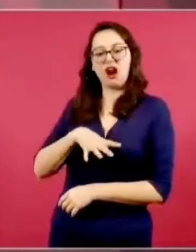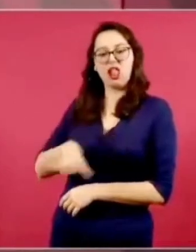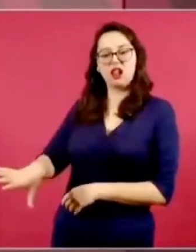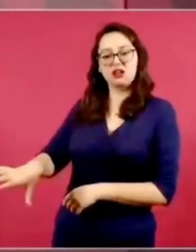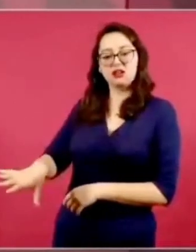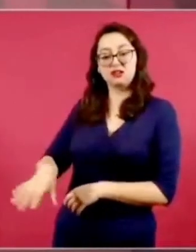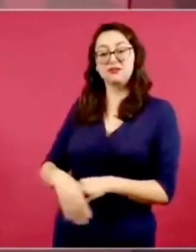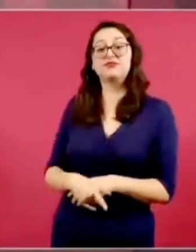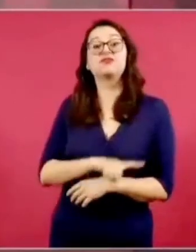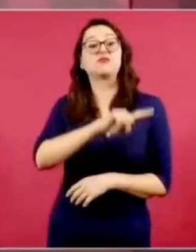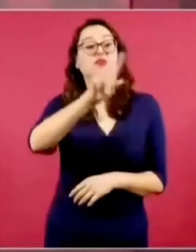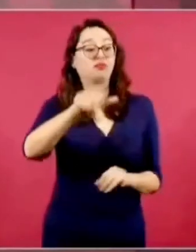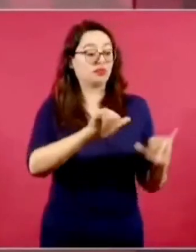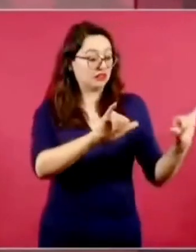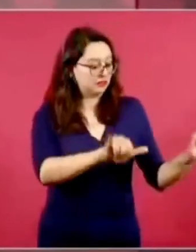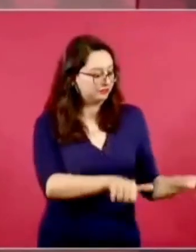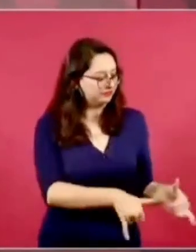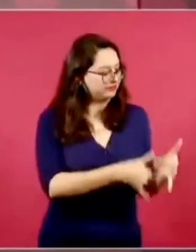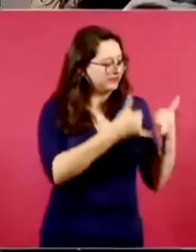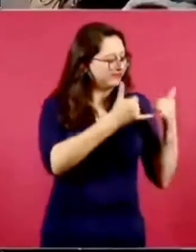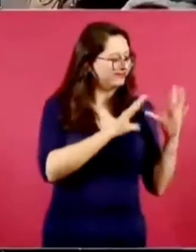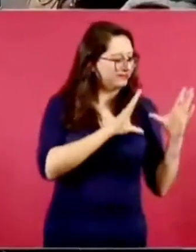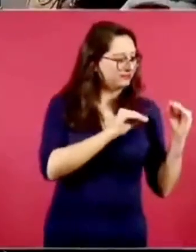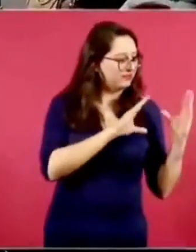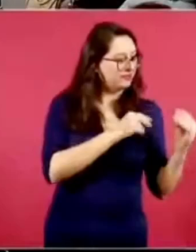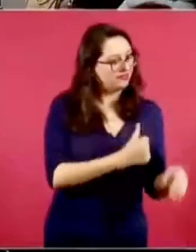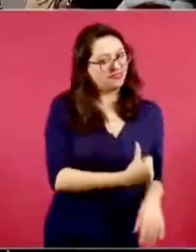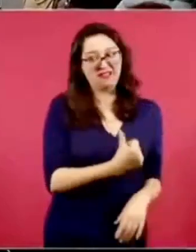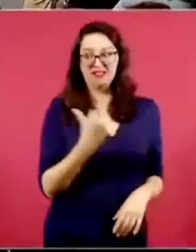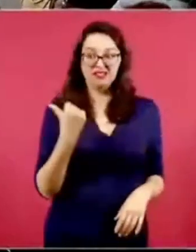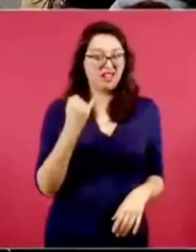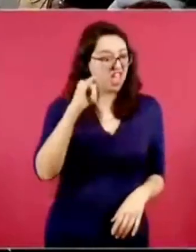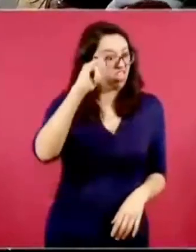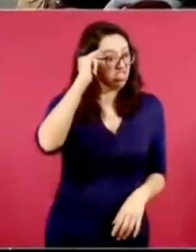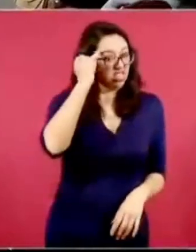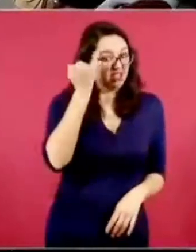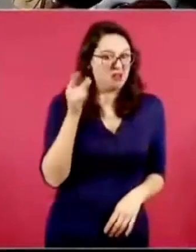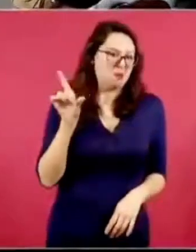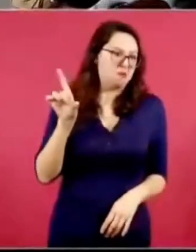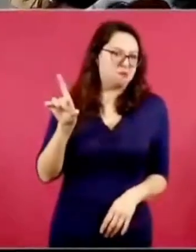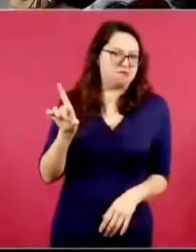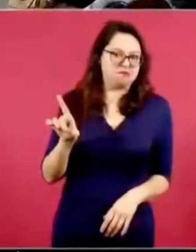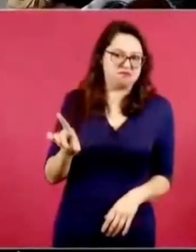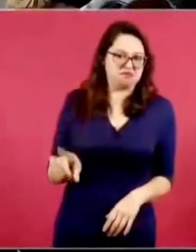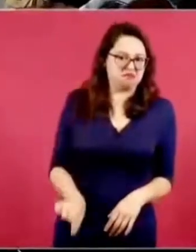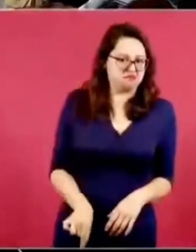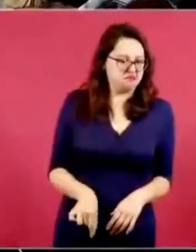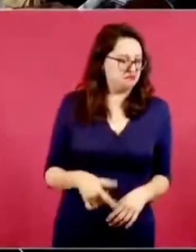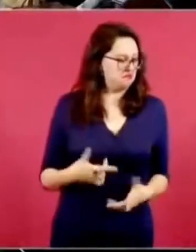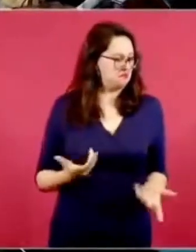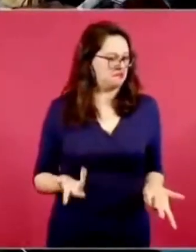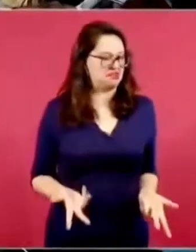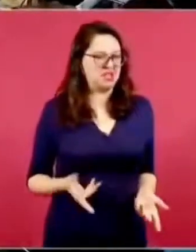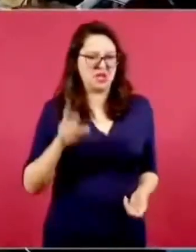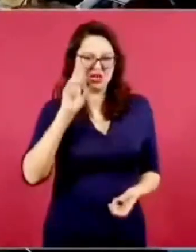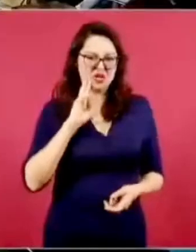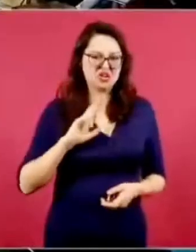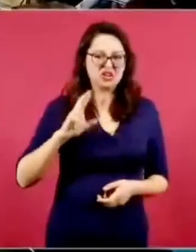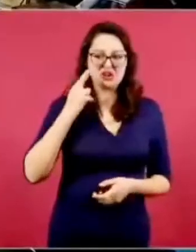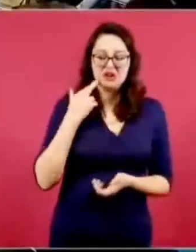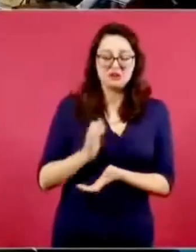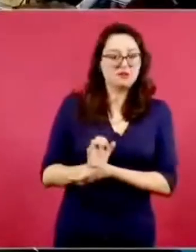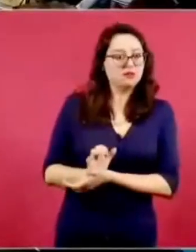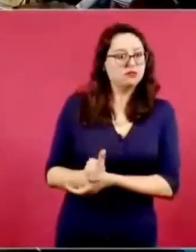¿sí?, de que eran indígenas, pero le sale el racismo. Entonces,